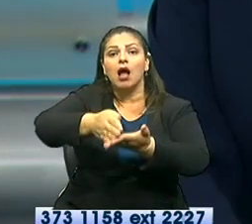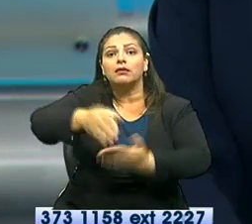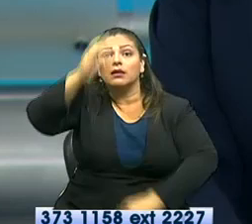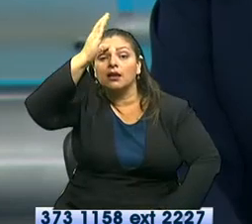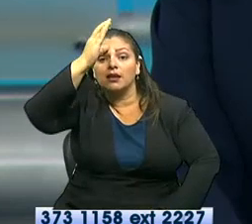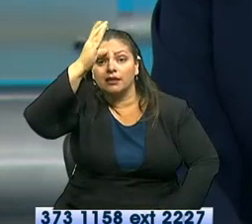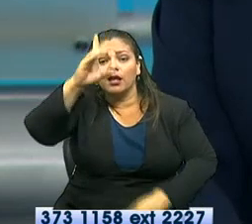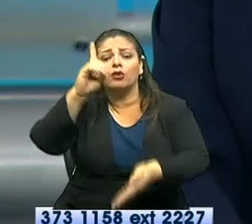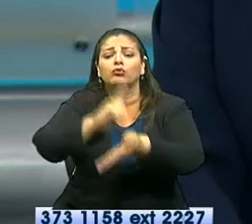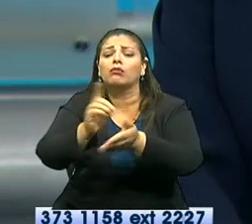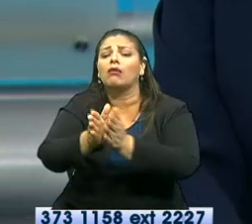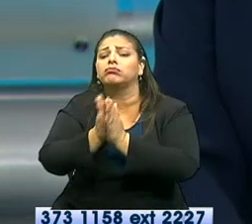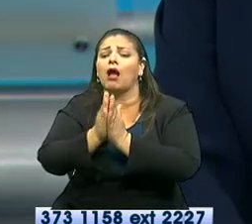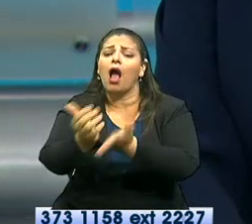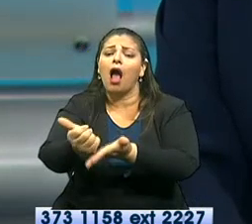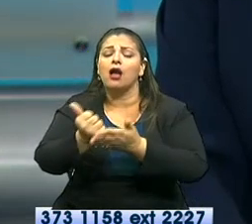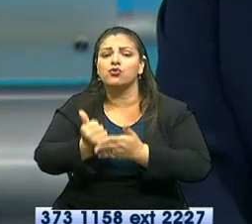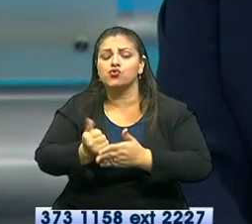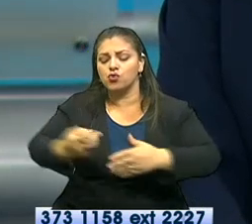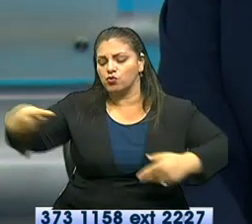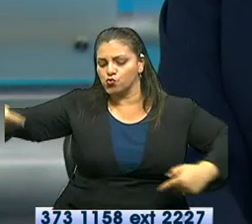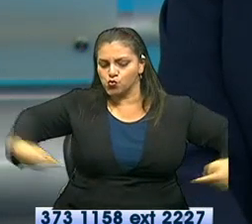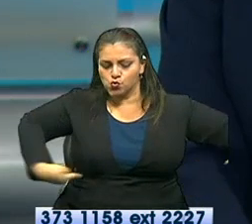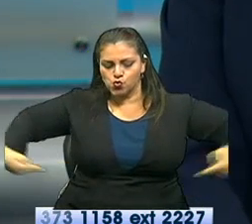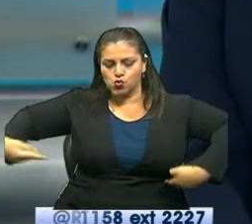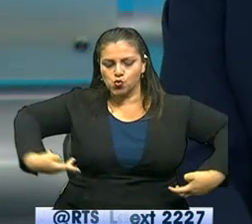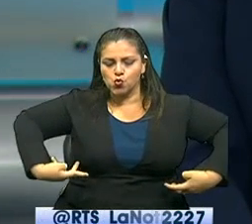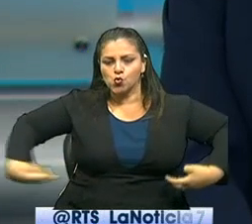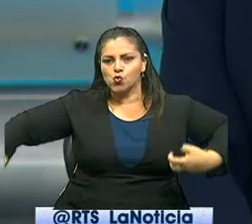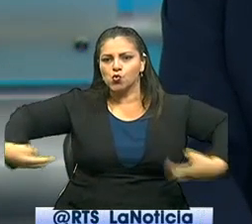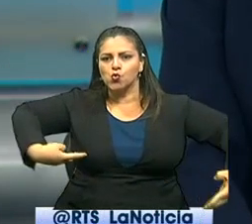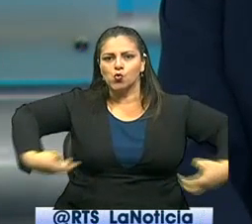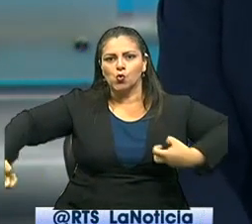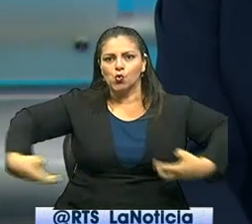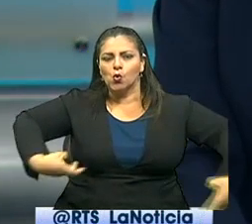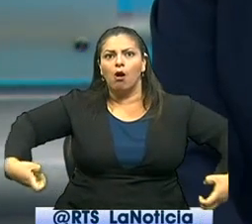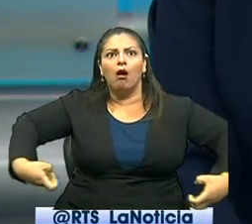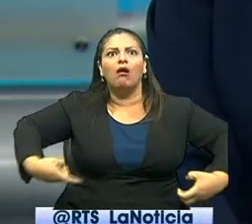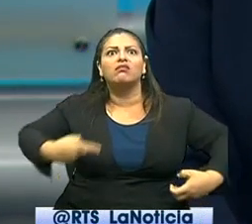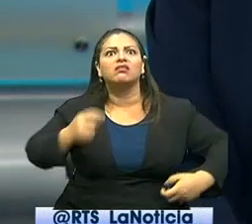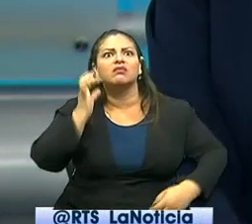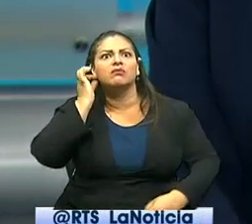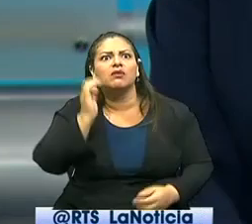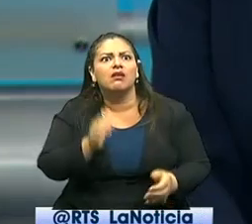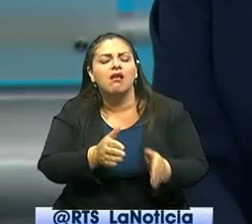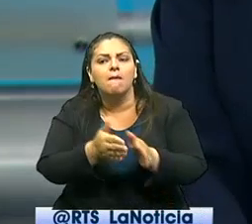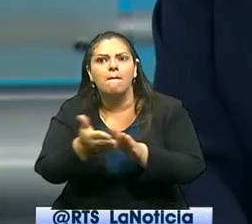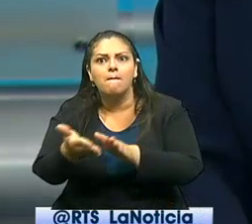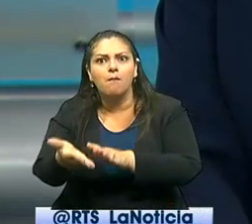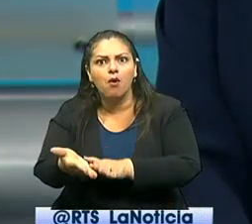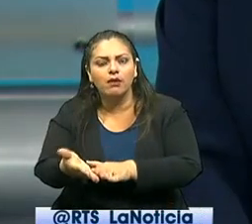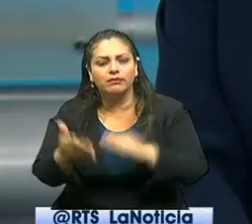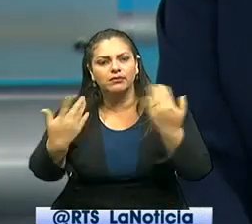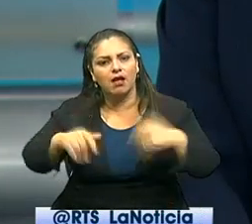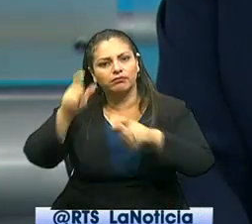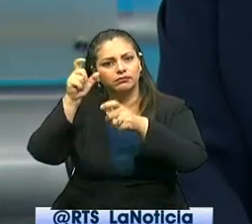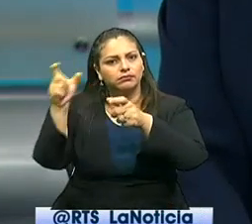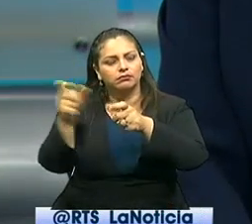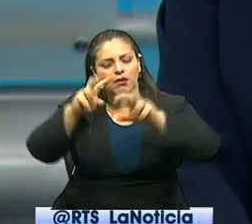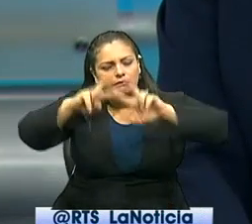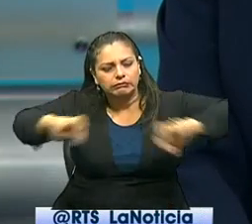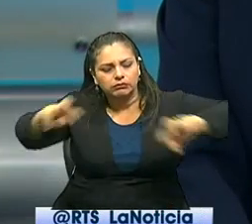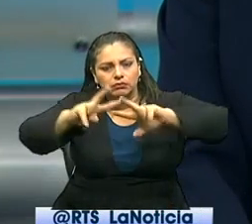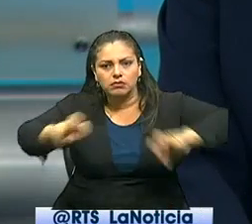de Salud clausuró provisionalmente la clínica en la que fue intervenida porque al parecer no tenía autorización para realizar